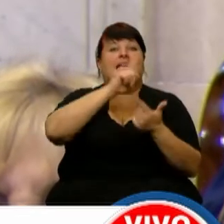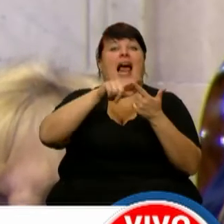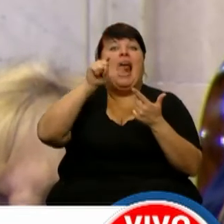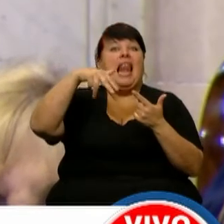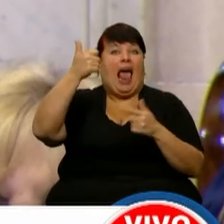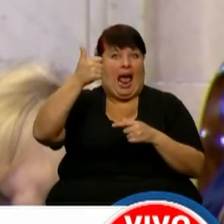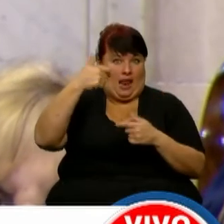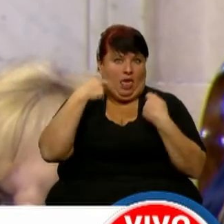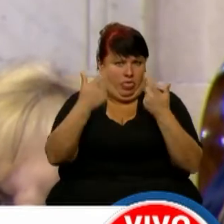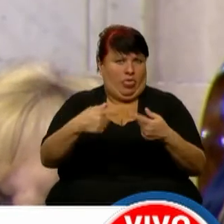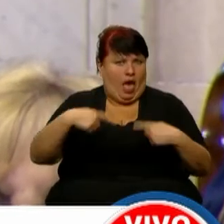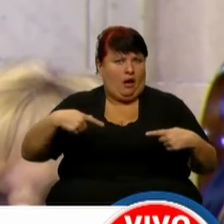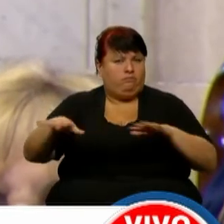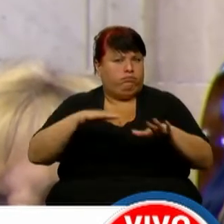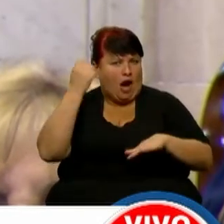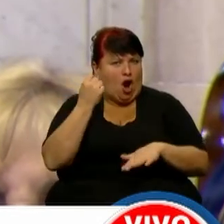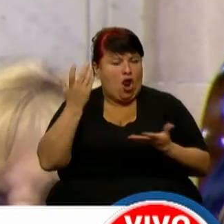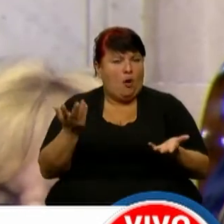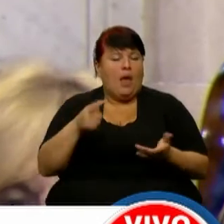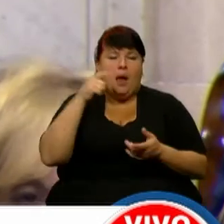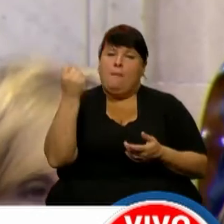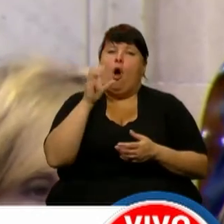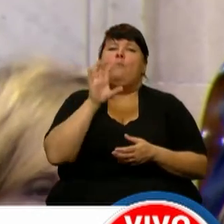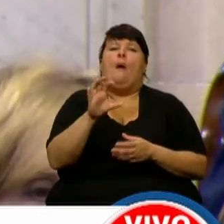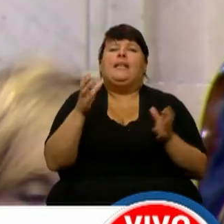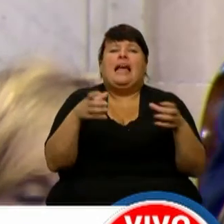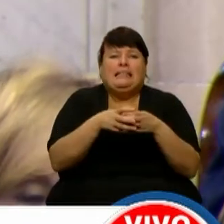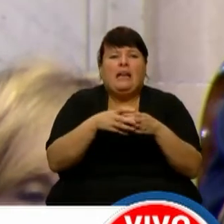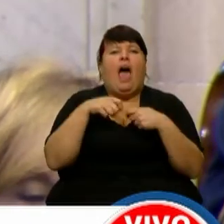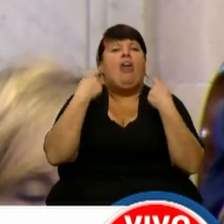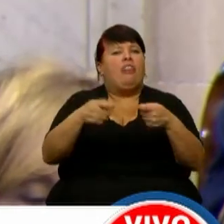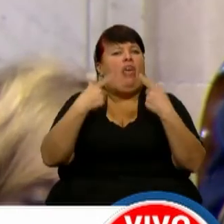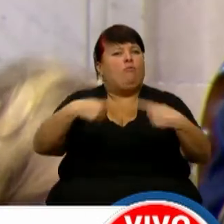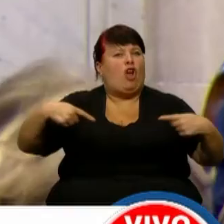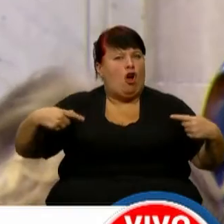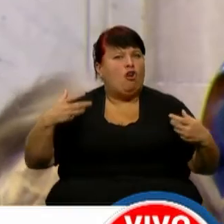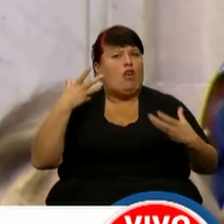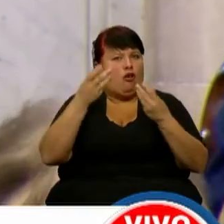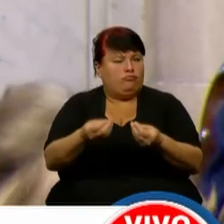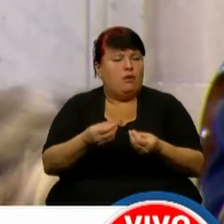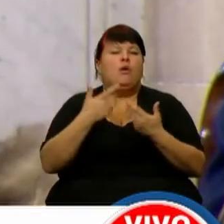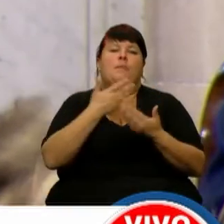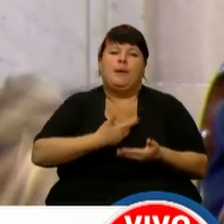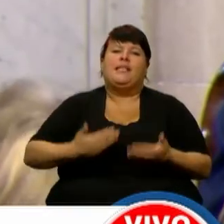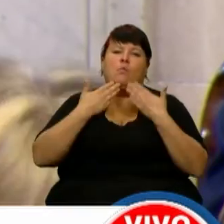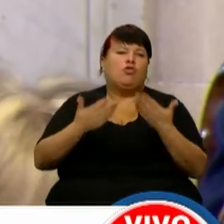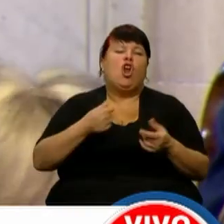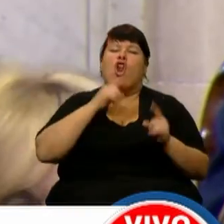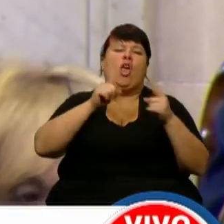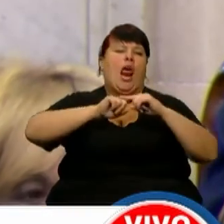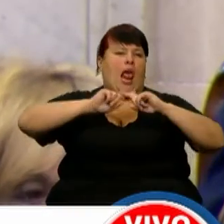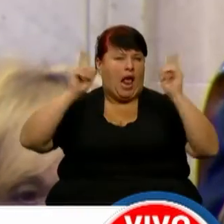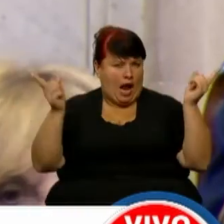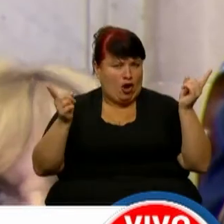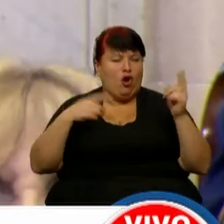en lana, miren si no aporta. Y esto es importante, una provincia chica que aporta mucho. Así que, presidente, muchas gracias. No quiero ser